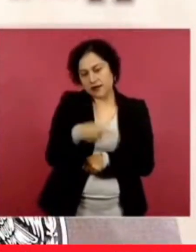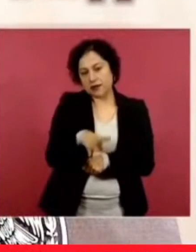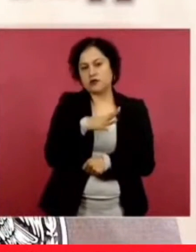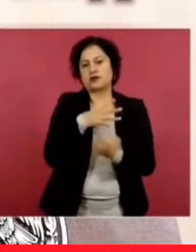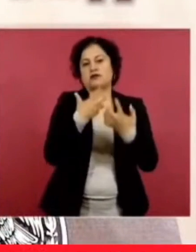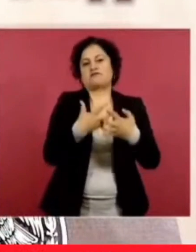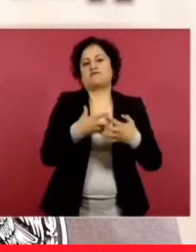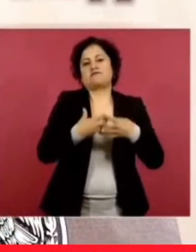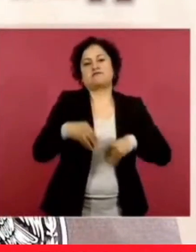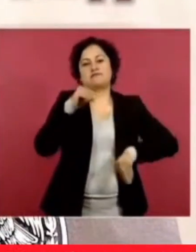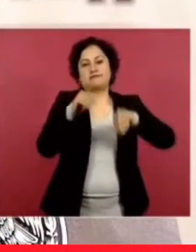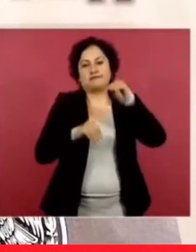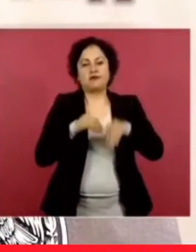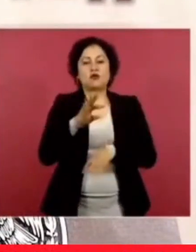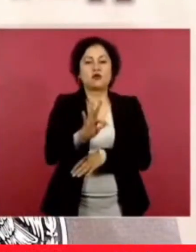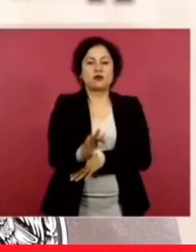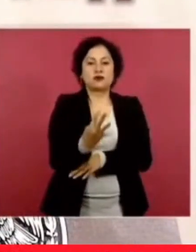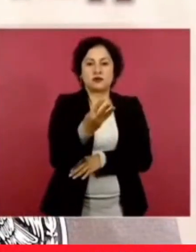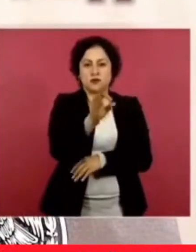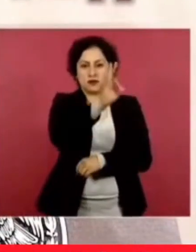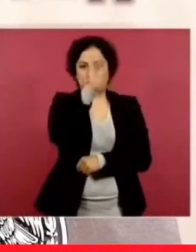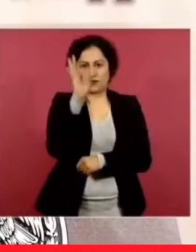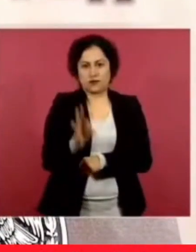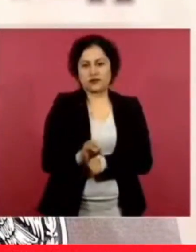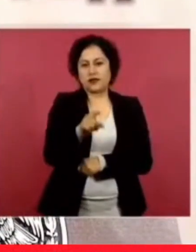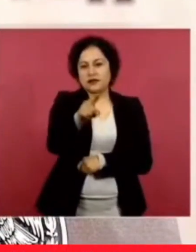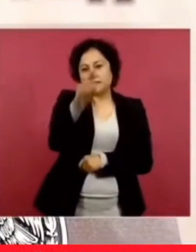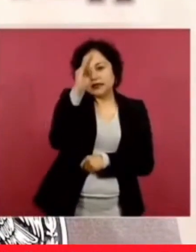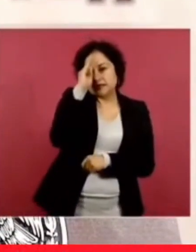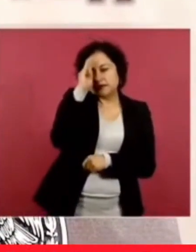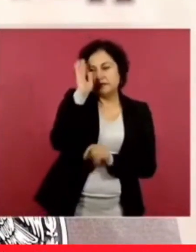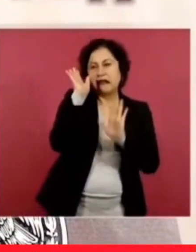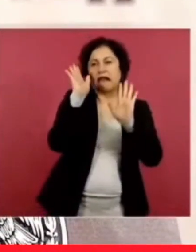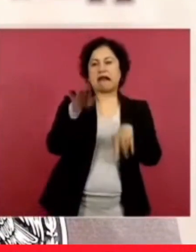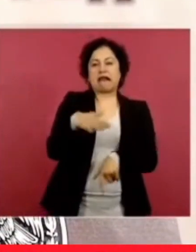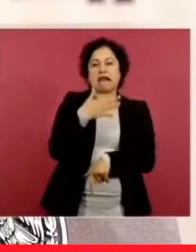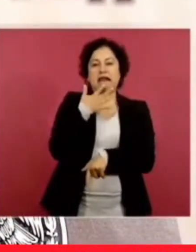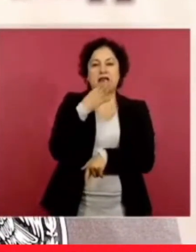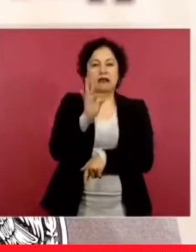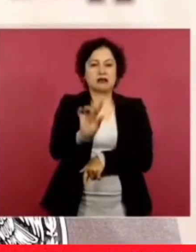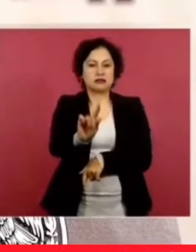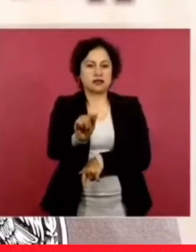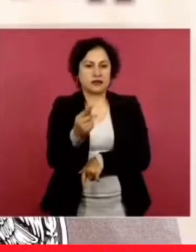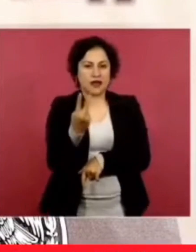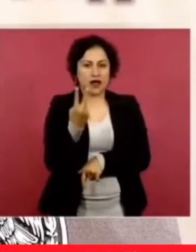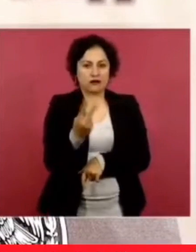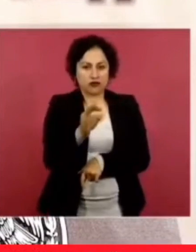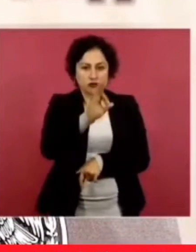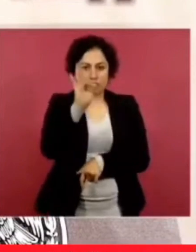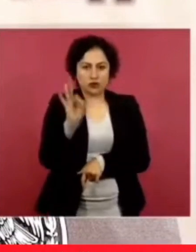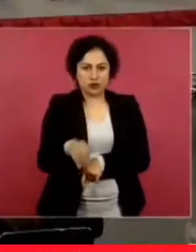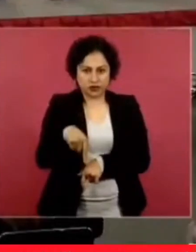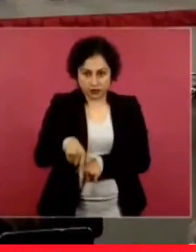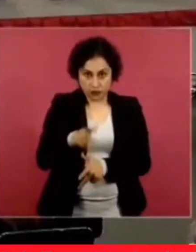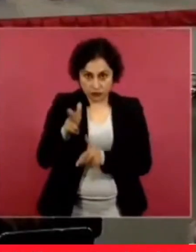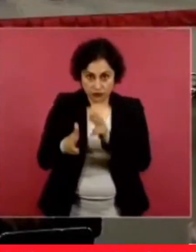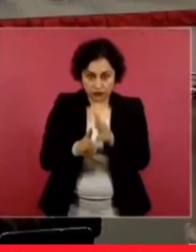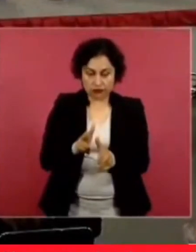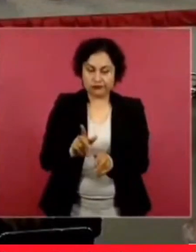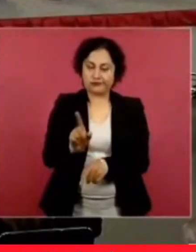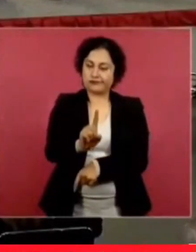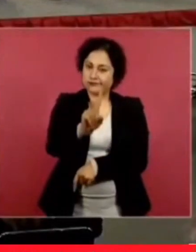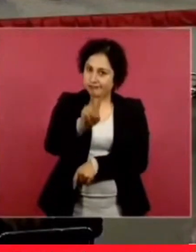a veces suena como muy sencillo decir 72 pero créanme que ha sido todo un reto y algo de lo que estamos muy orgullosos